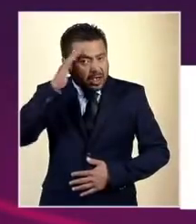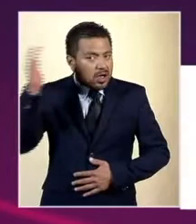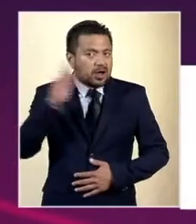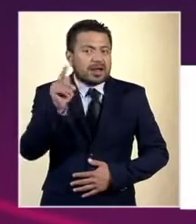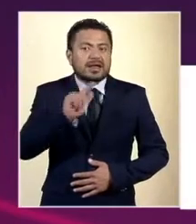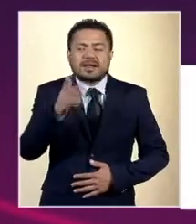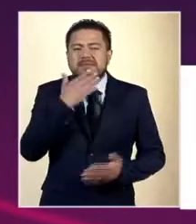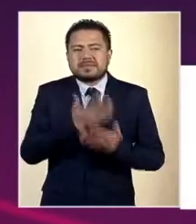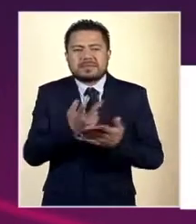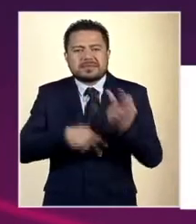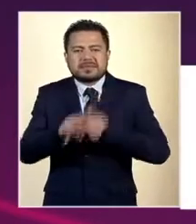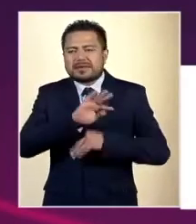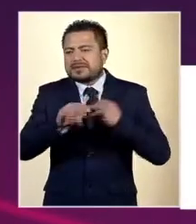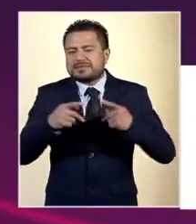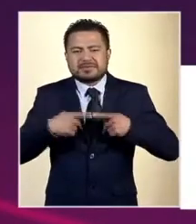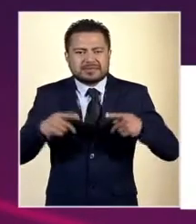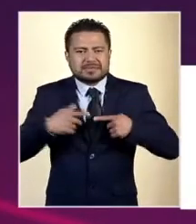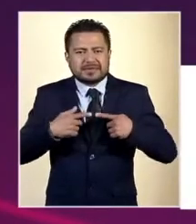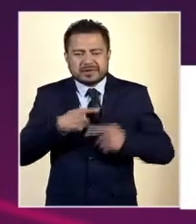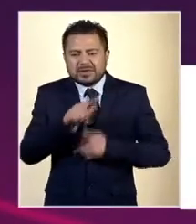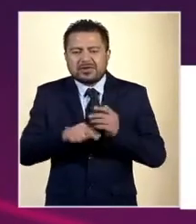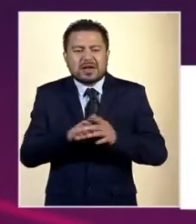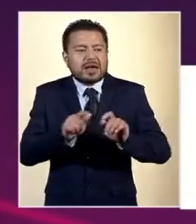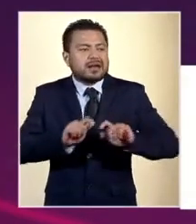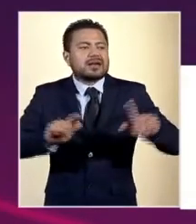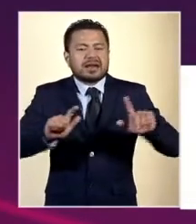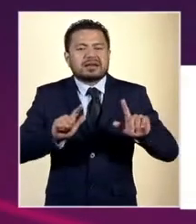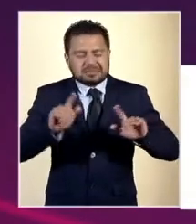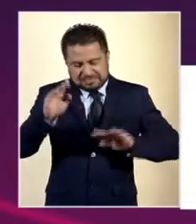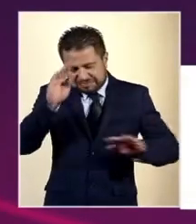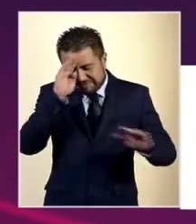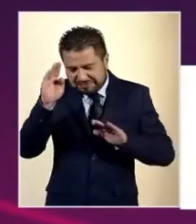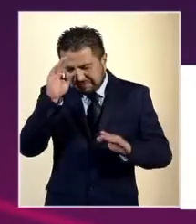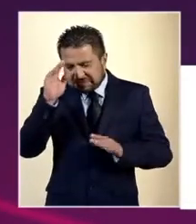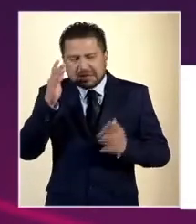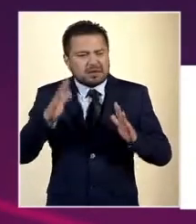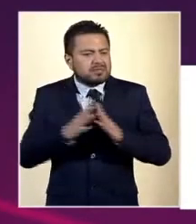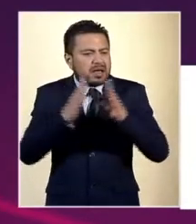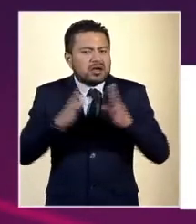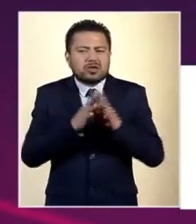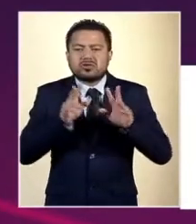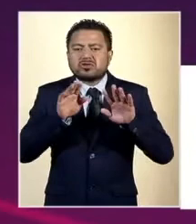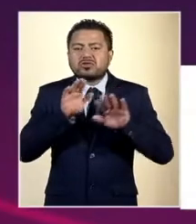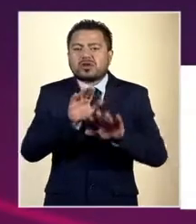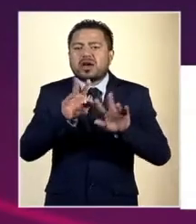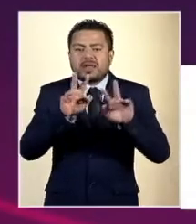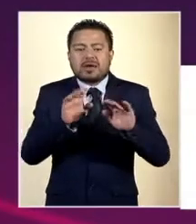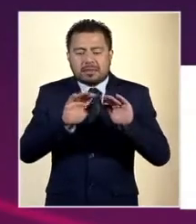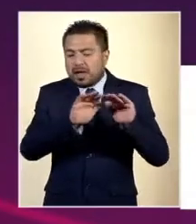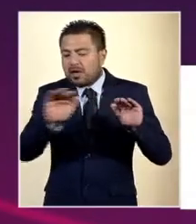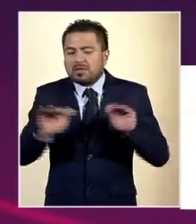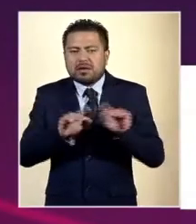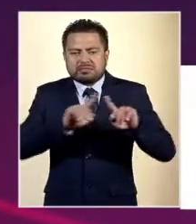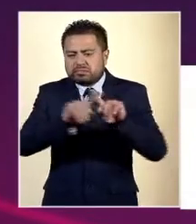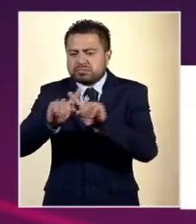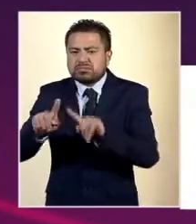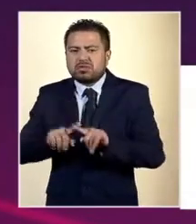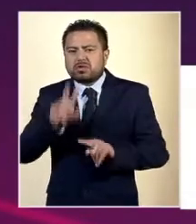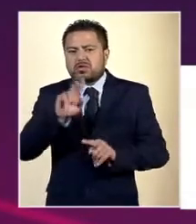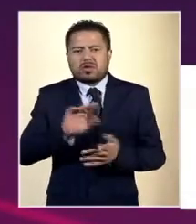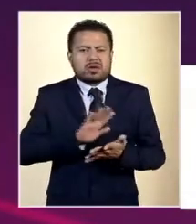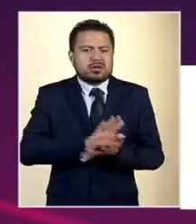Hola, ¿qué tal? Bienvenidos y bienvenidas a este espacio de reflexión y debate sobre temas de igualdad, diversidad y